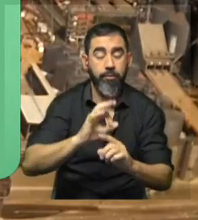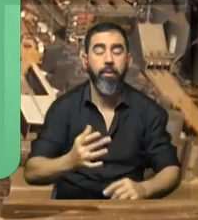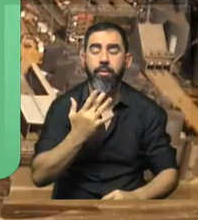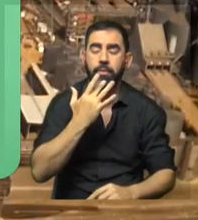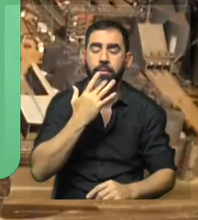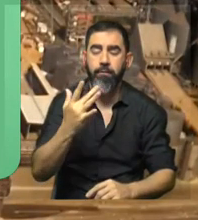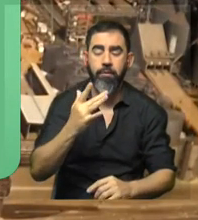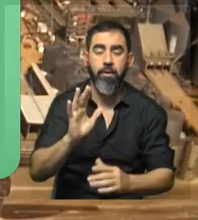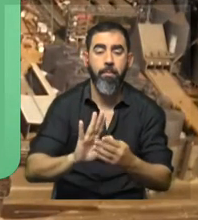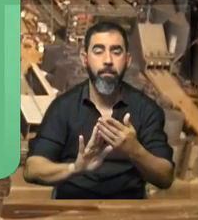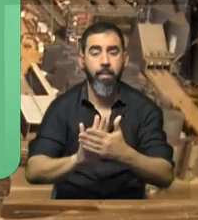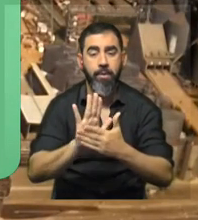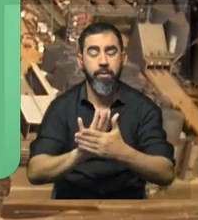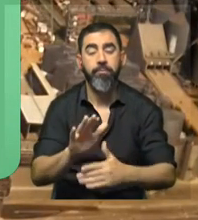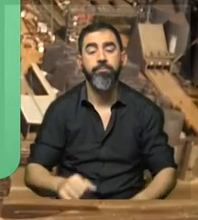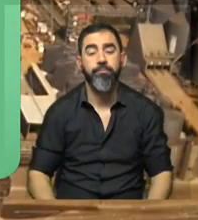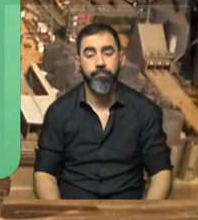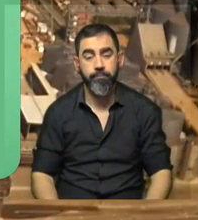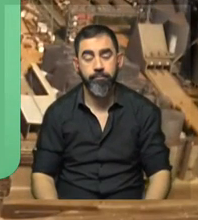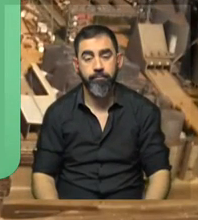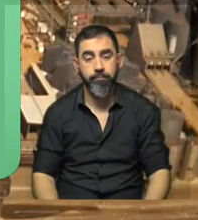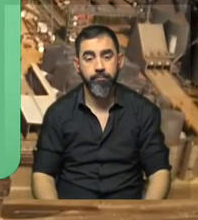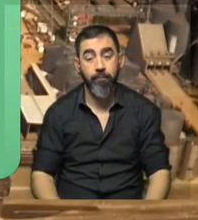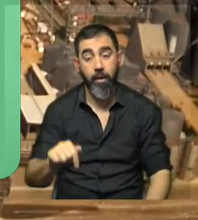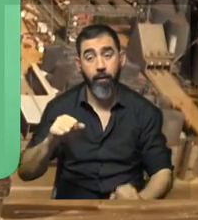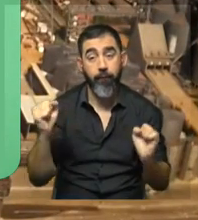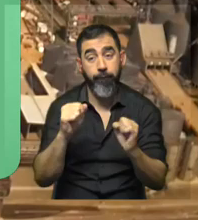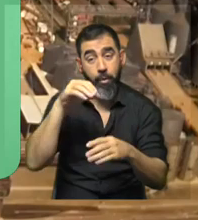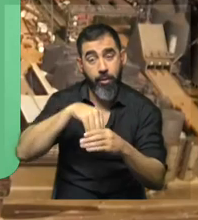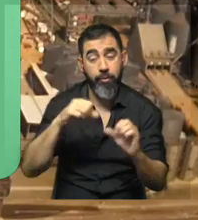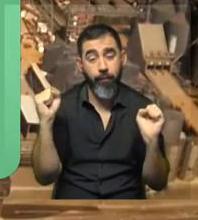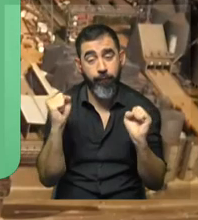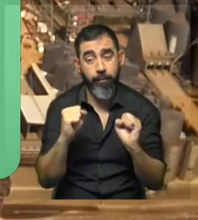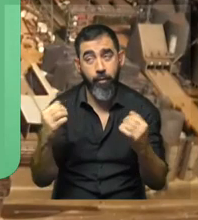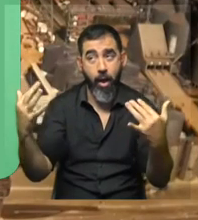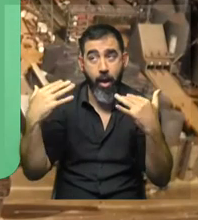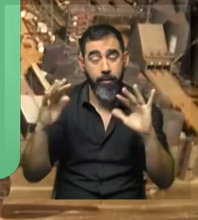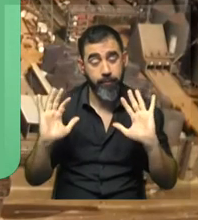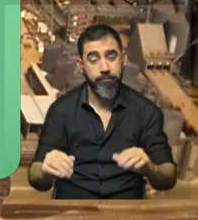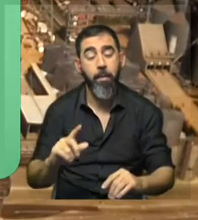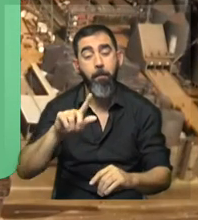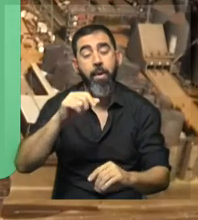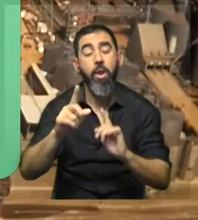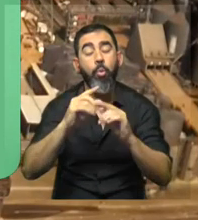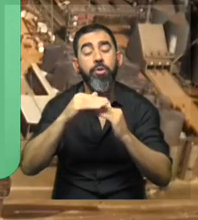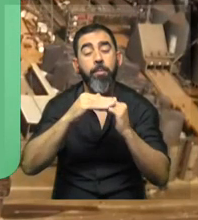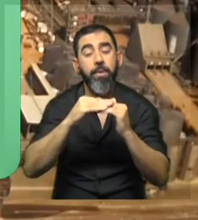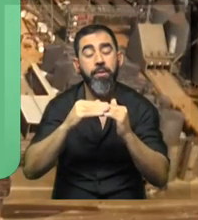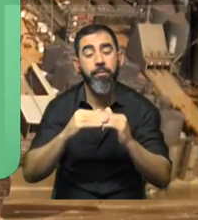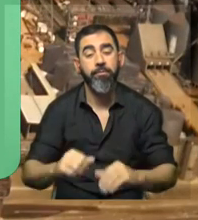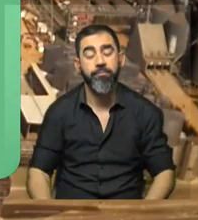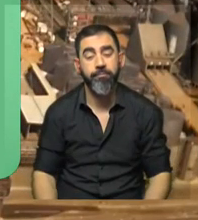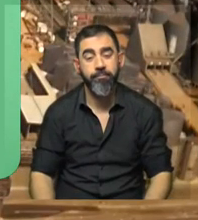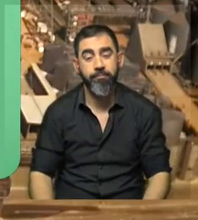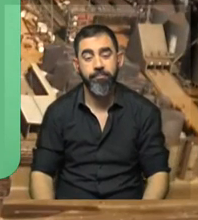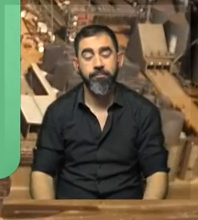divina realmente la mañana, estupenda. Lástima de este estudio que sí que hace frío. Pero mañana, 11 la mínima. Un palo para José Macaravaggio, su